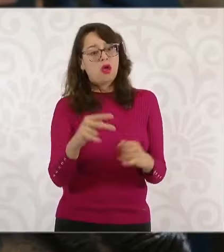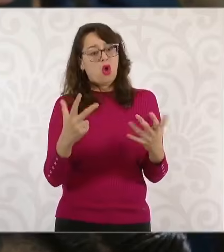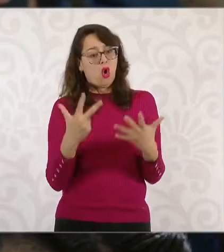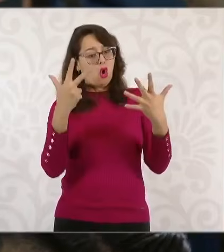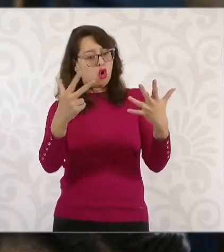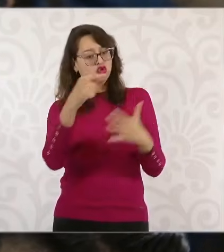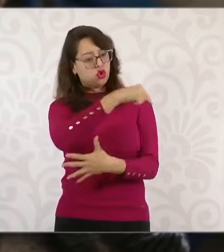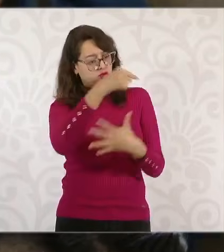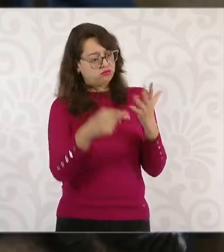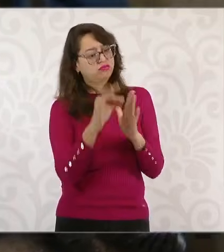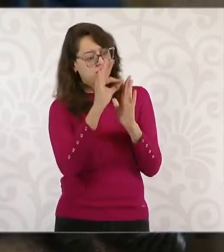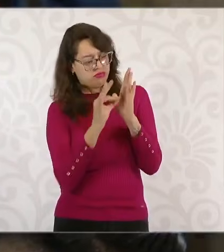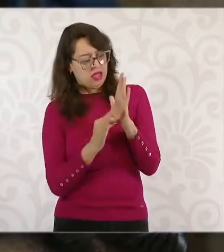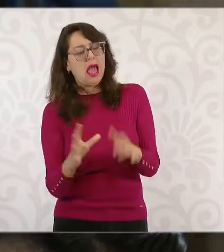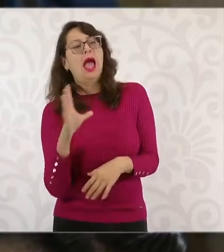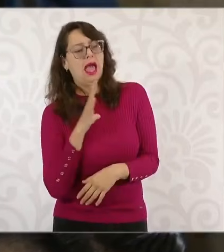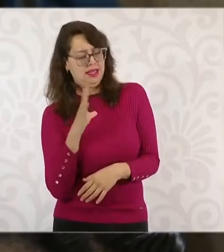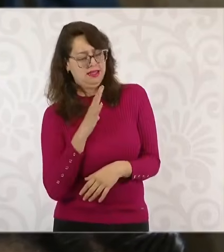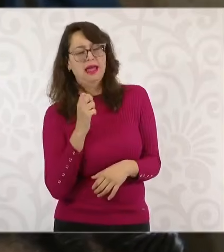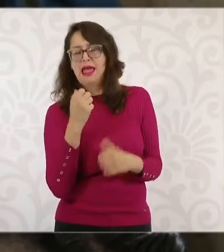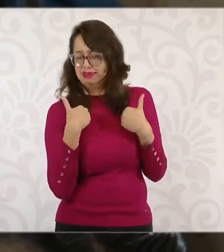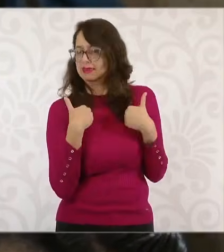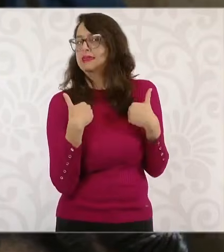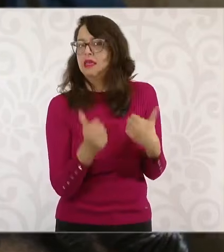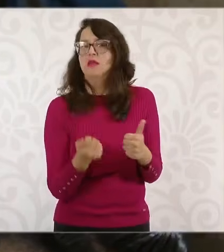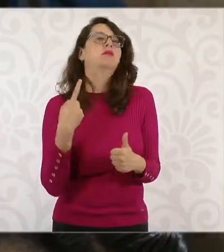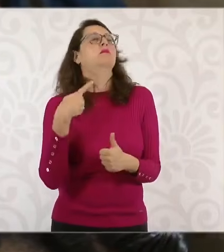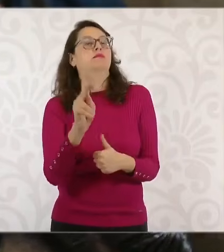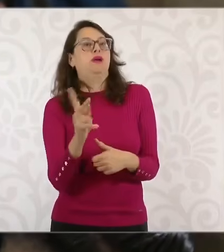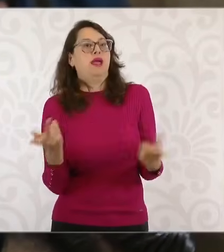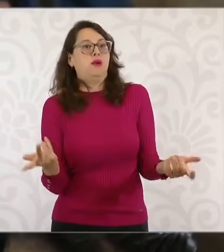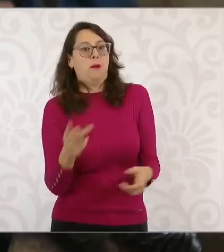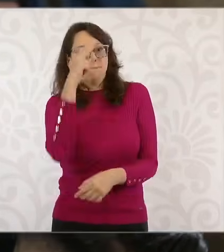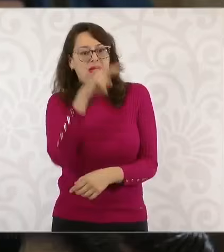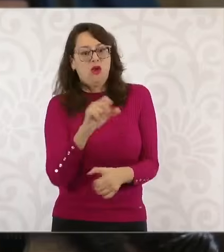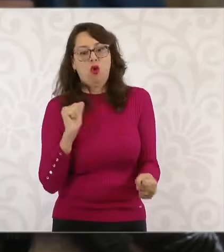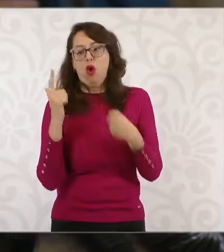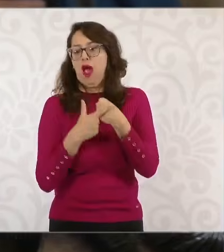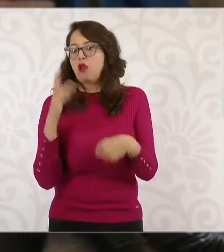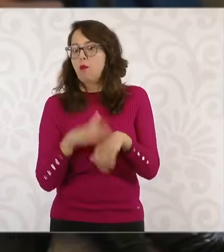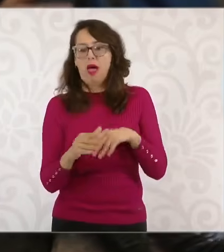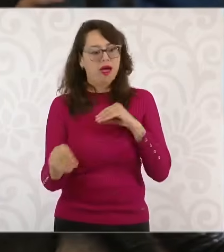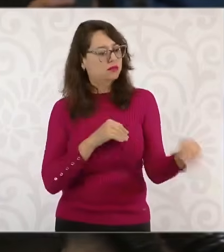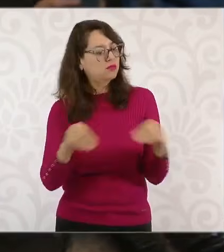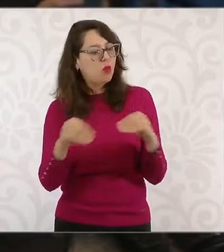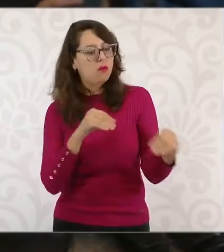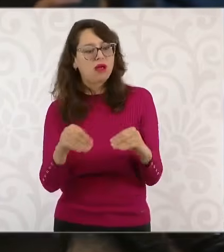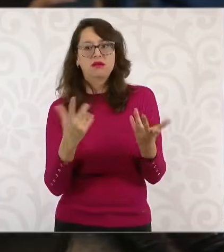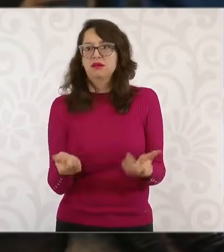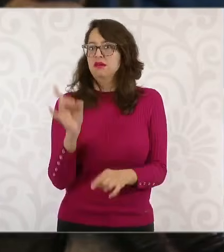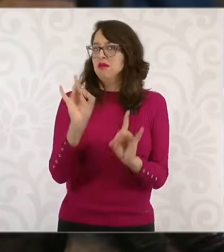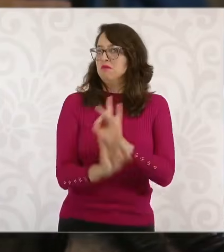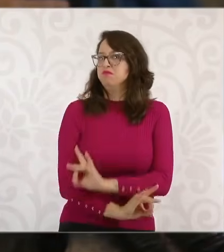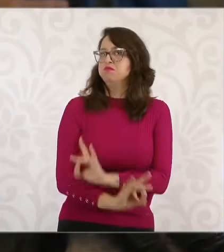si México puede tener un papel más activo en evitar pues que esta escalada de conflictos o